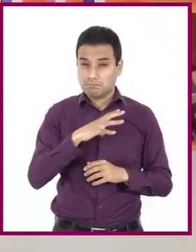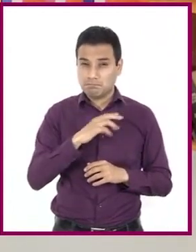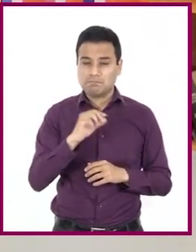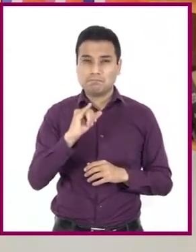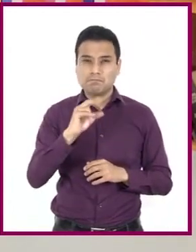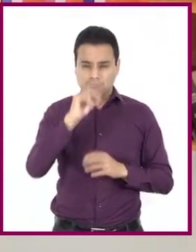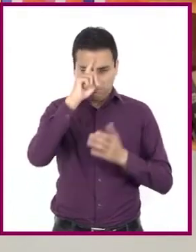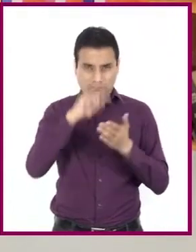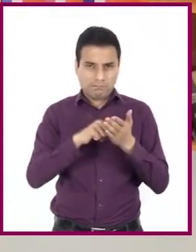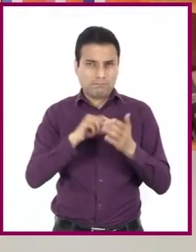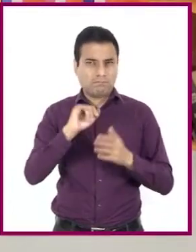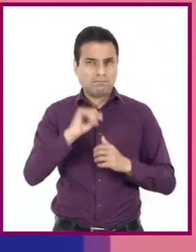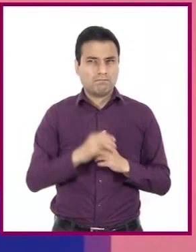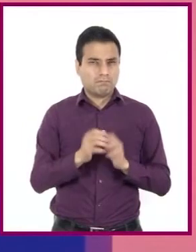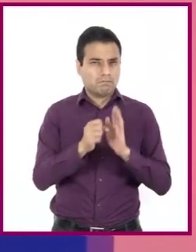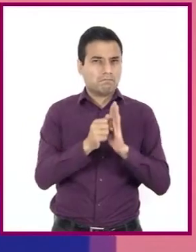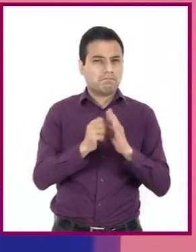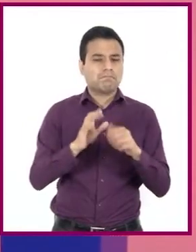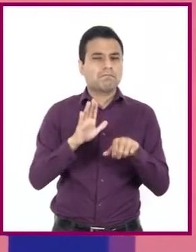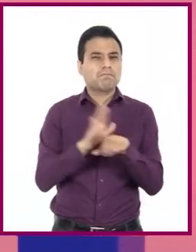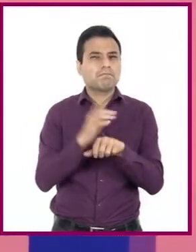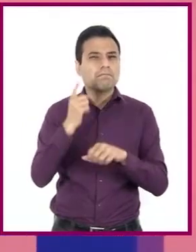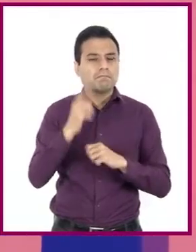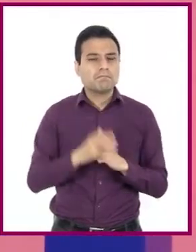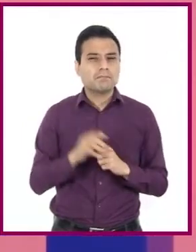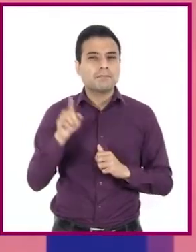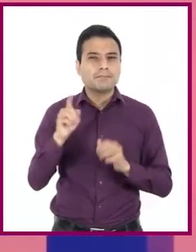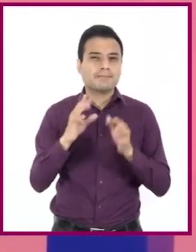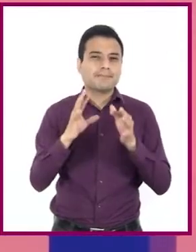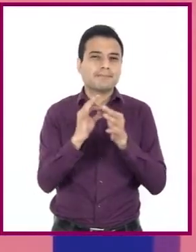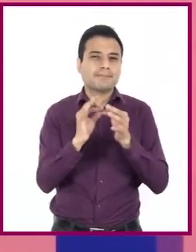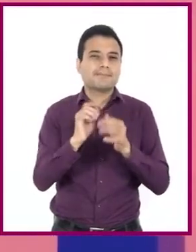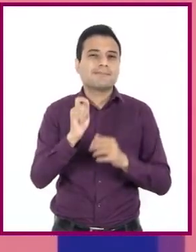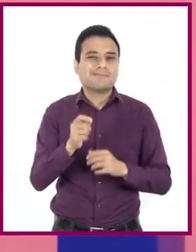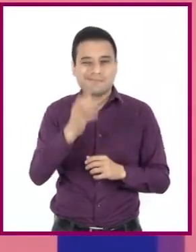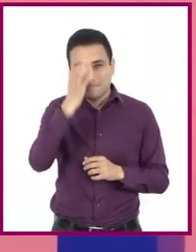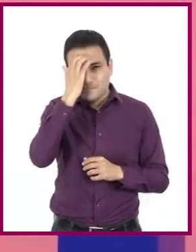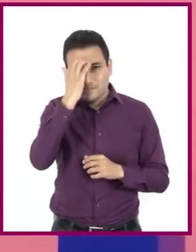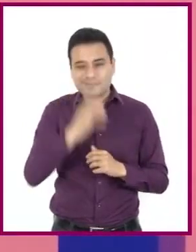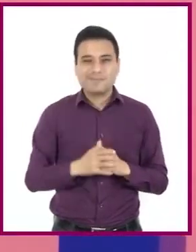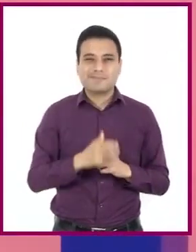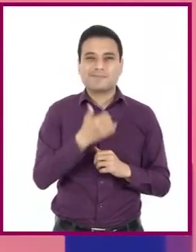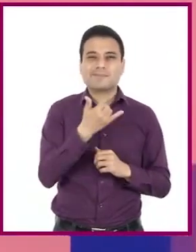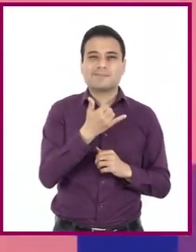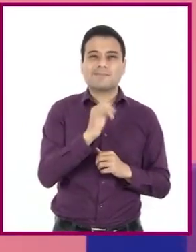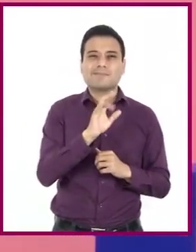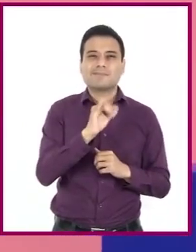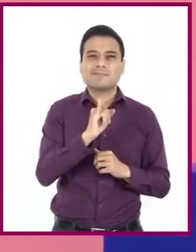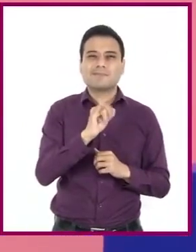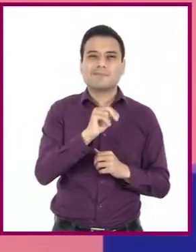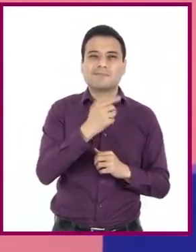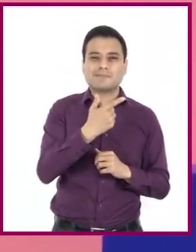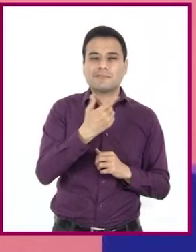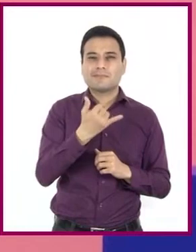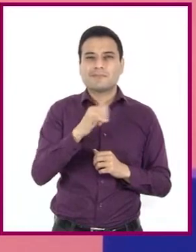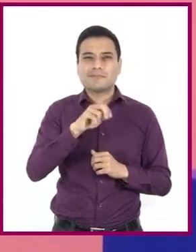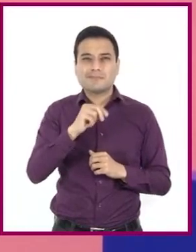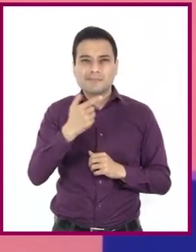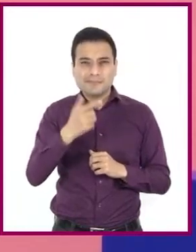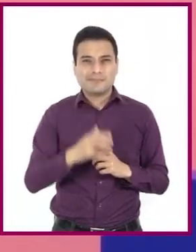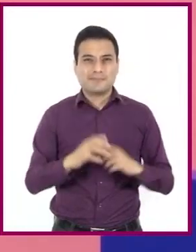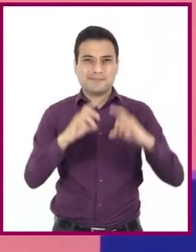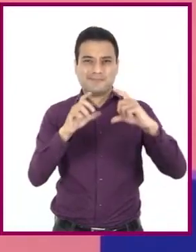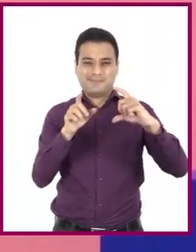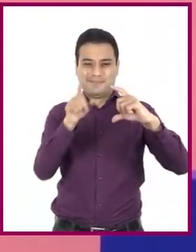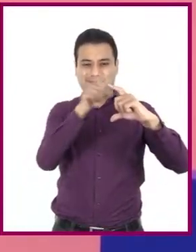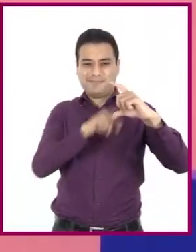Yo digo que simbólica porque se refiere al yin y el yang, es decir, al equilibrio. Y además hace un juego entre